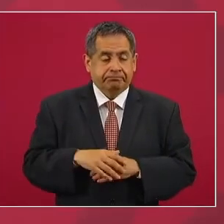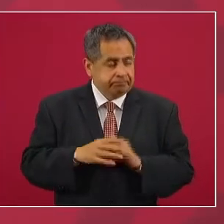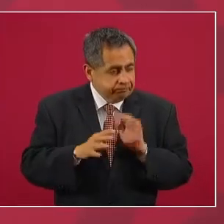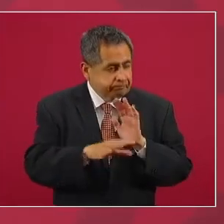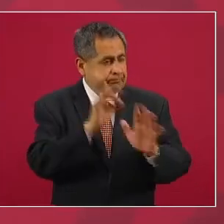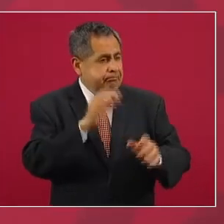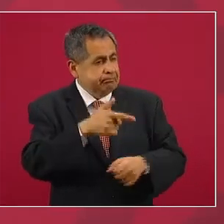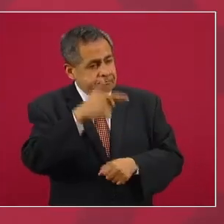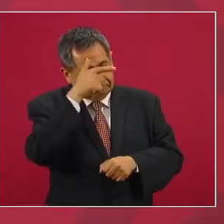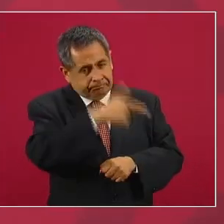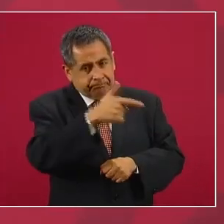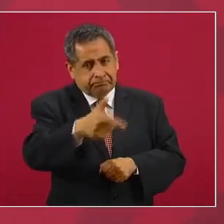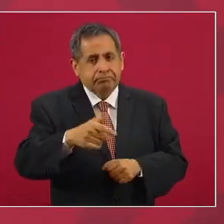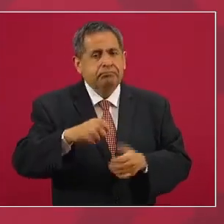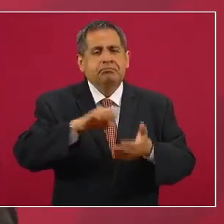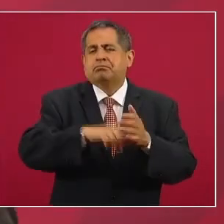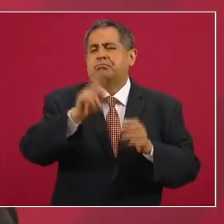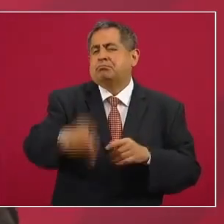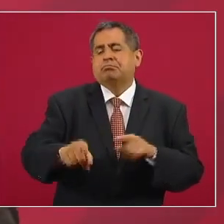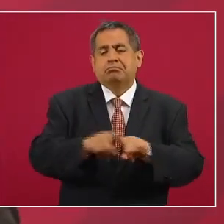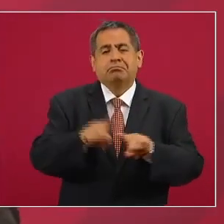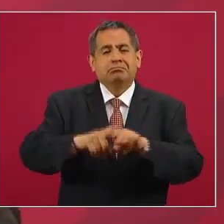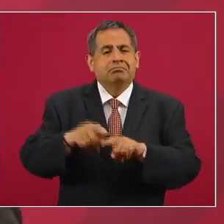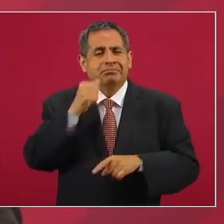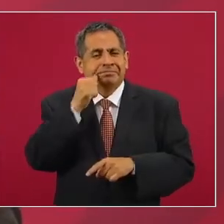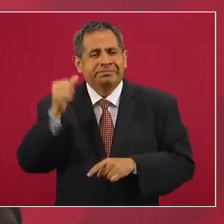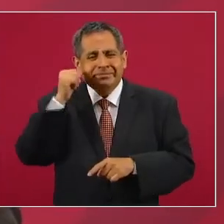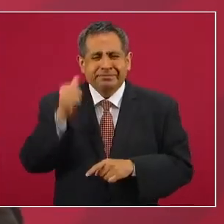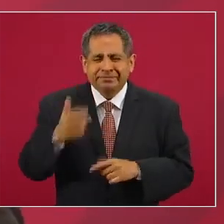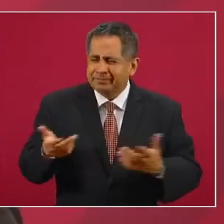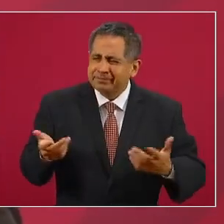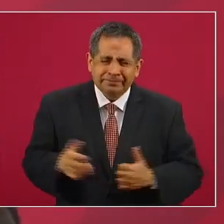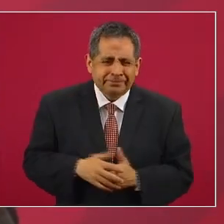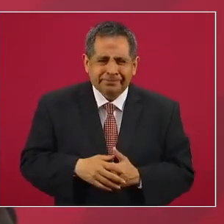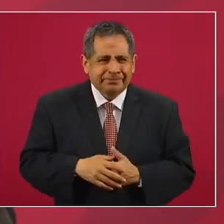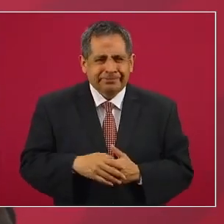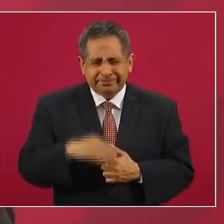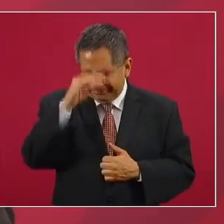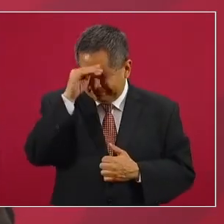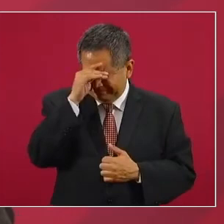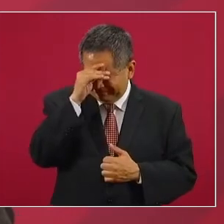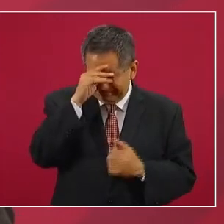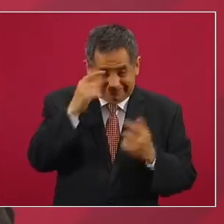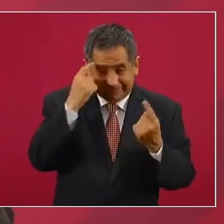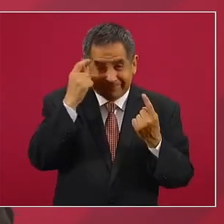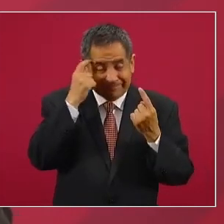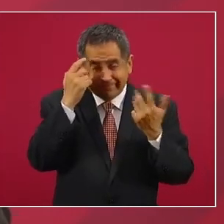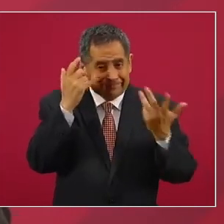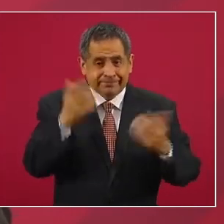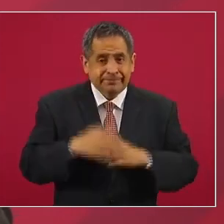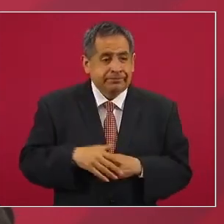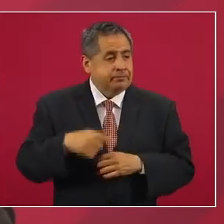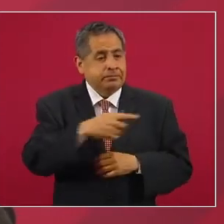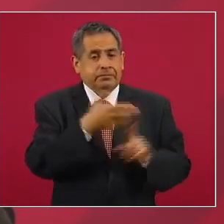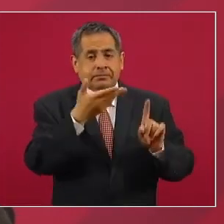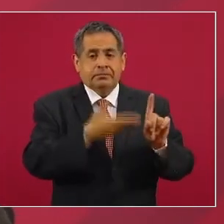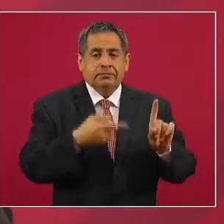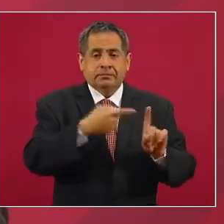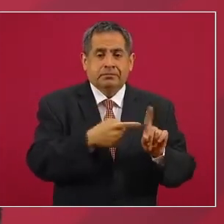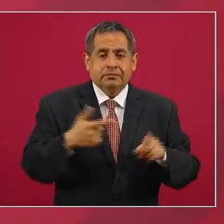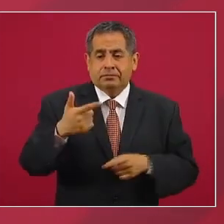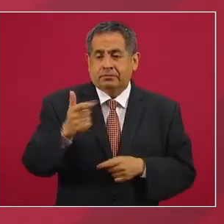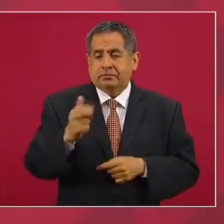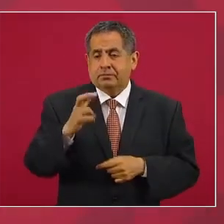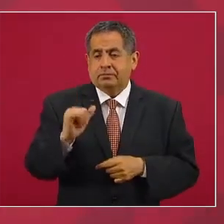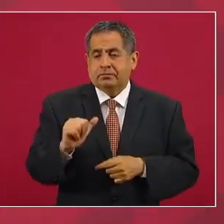hallazgos como el de ayer. ¿Qué les pareció que el señor